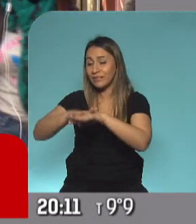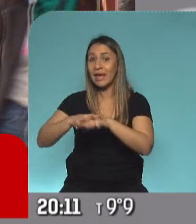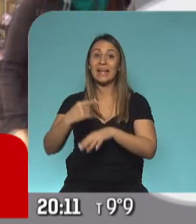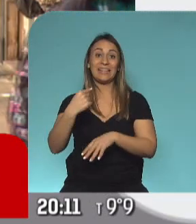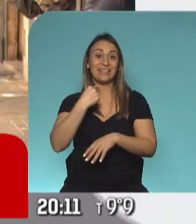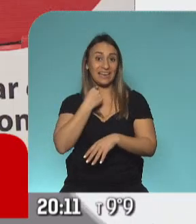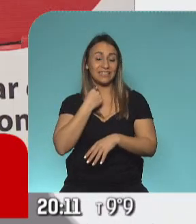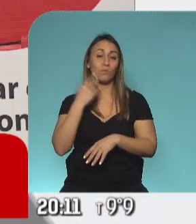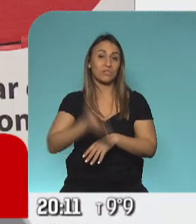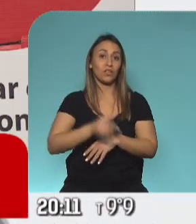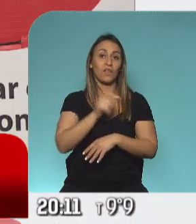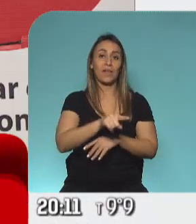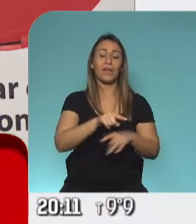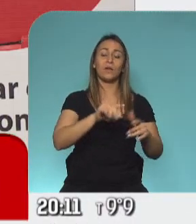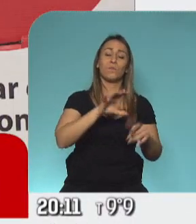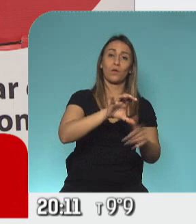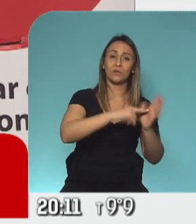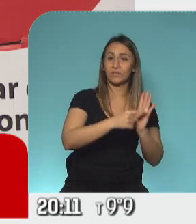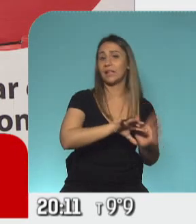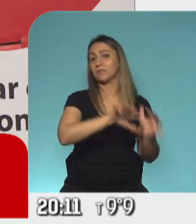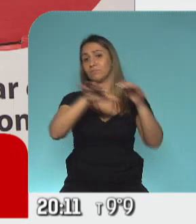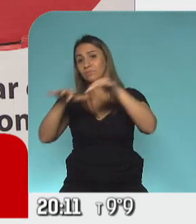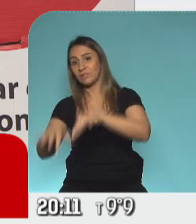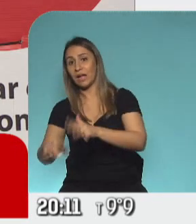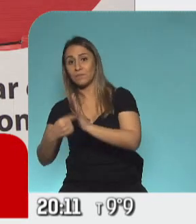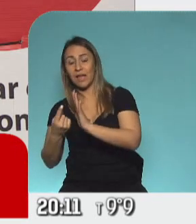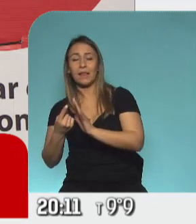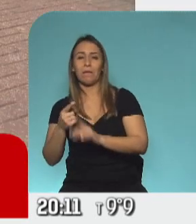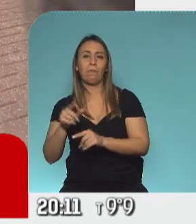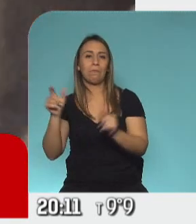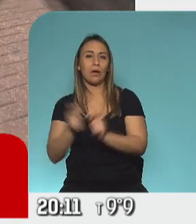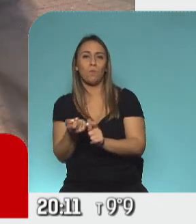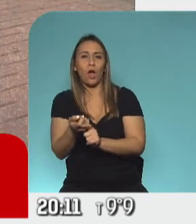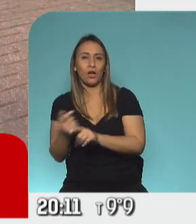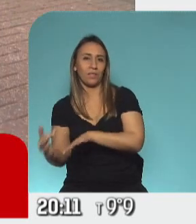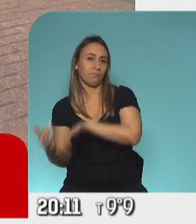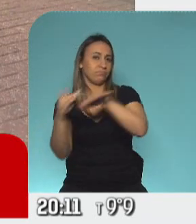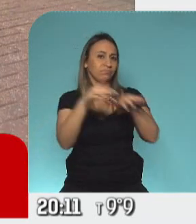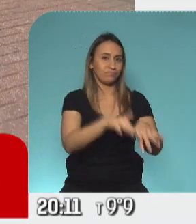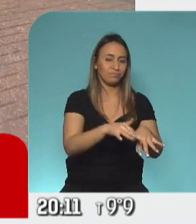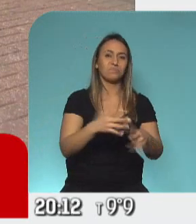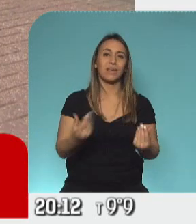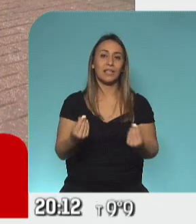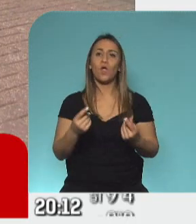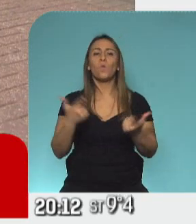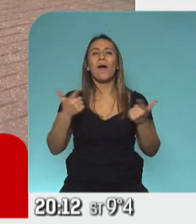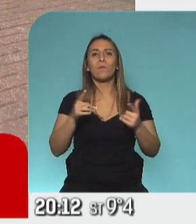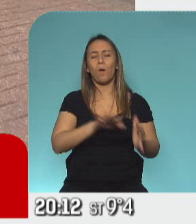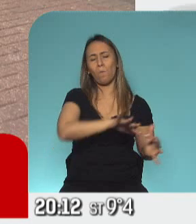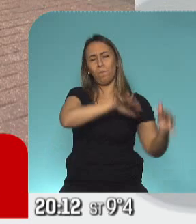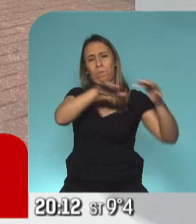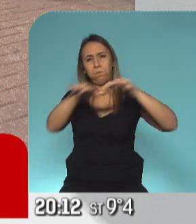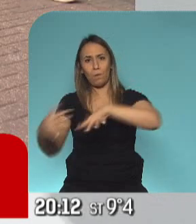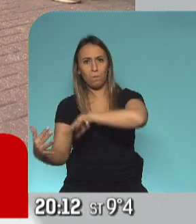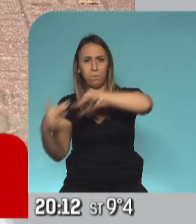a la Ciudad de Buenos Aires y apenas un 3% de Ciudad de Buenos Aires a Gran Buenos Aires. ¿Qué quiere decir? Que no hay tanto traslado